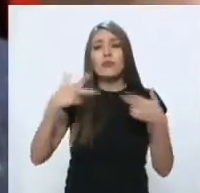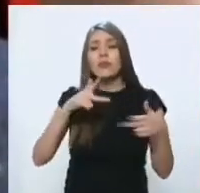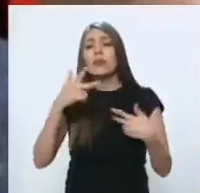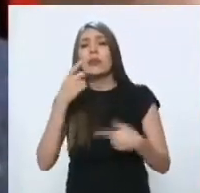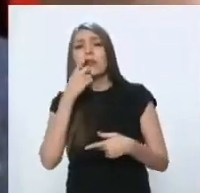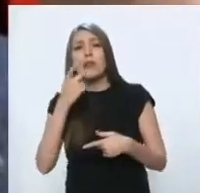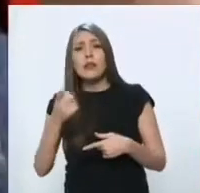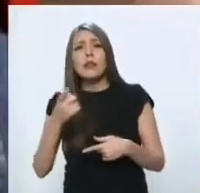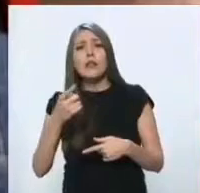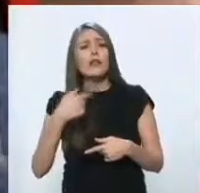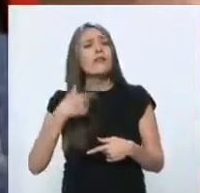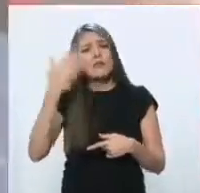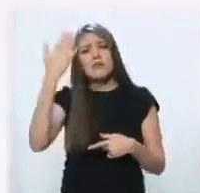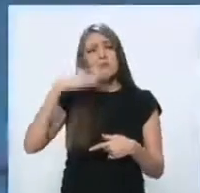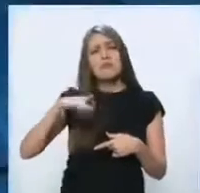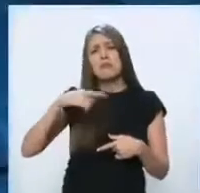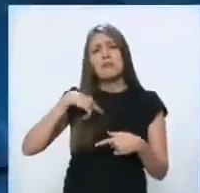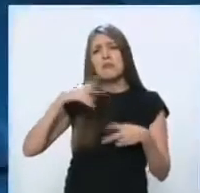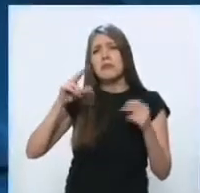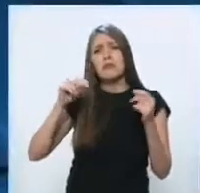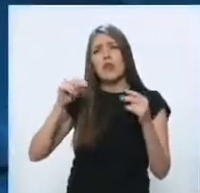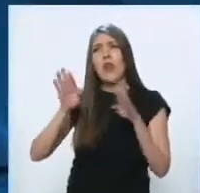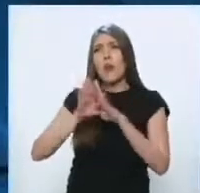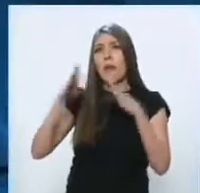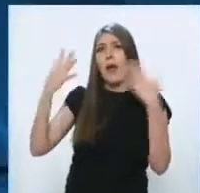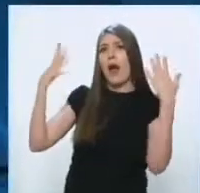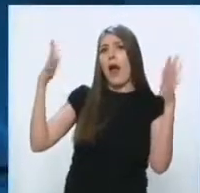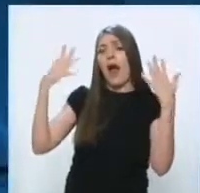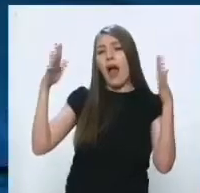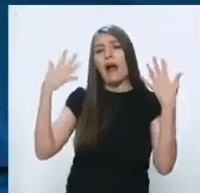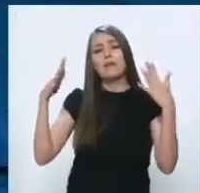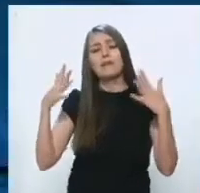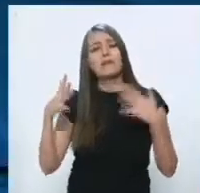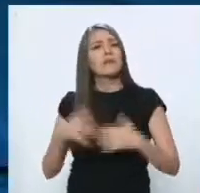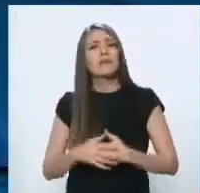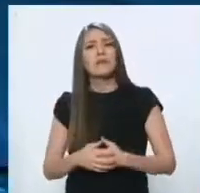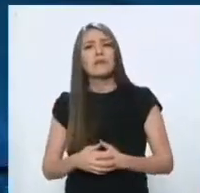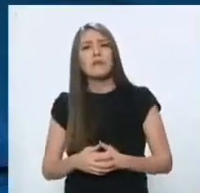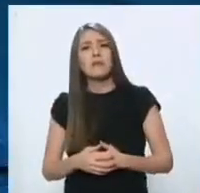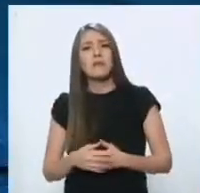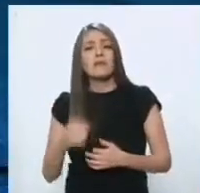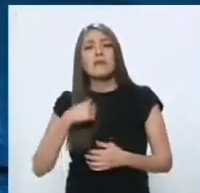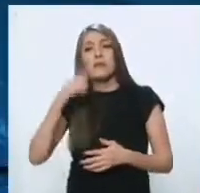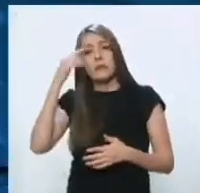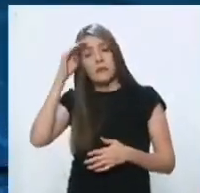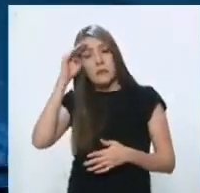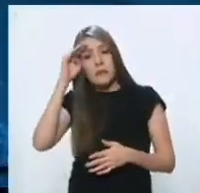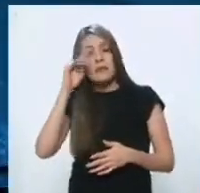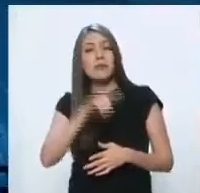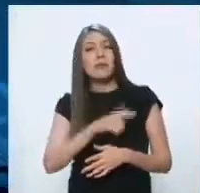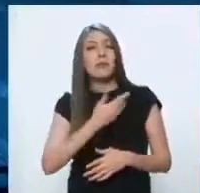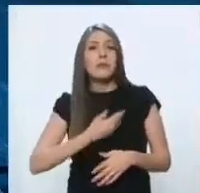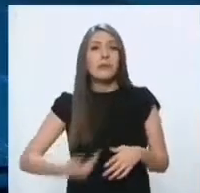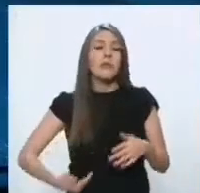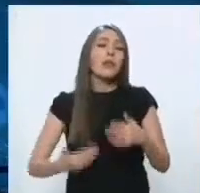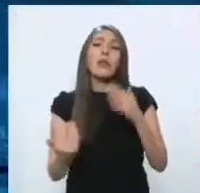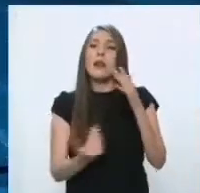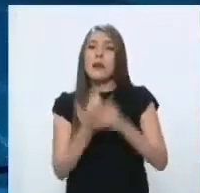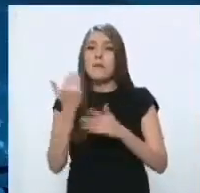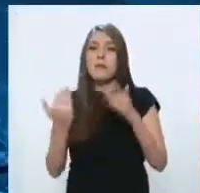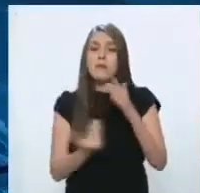aplauden. Me parece que el presidente en las mañanas ejerce su